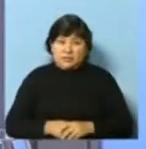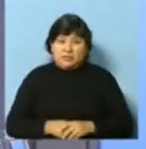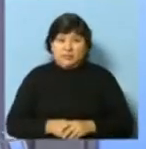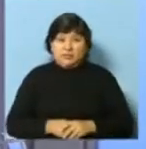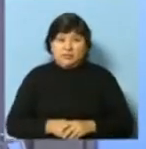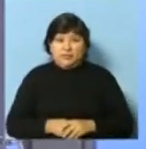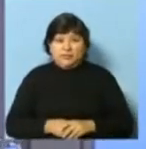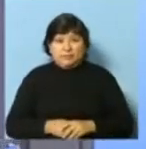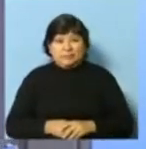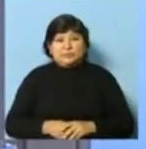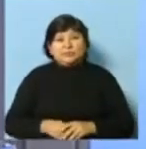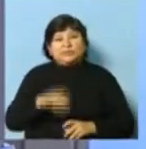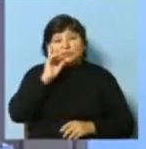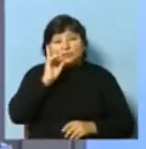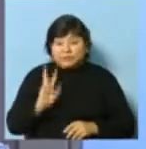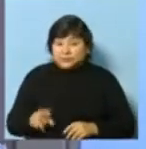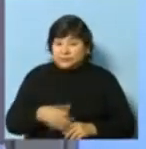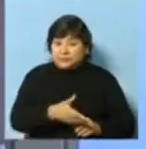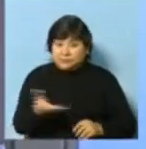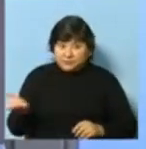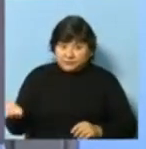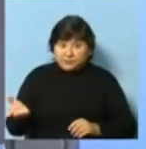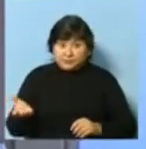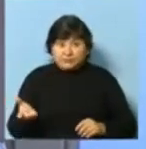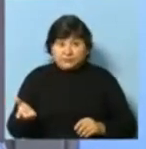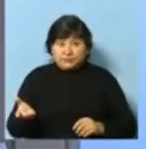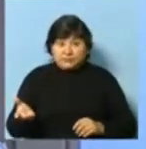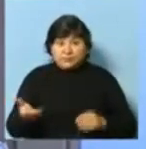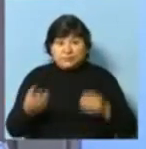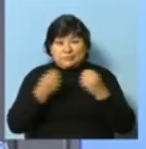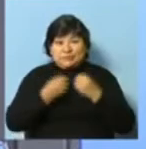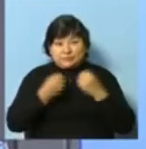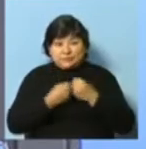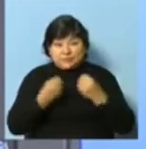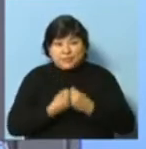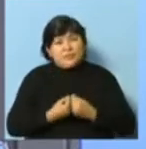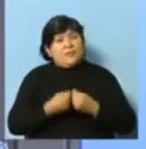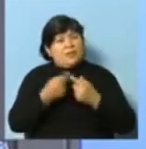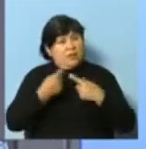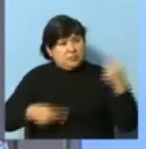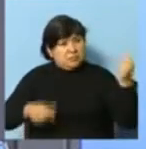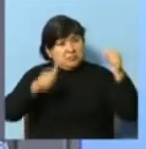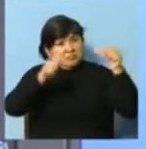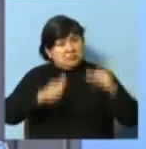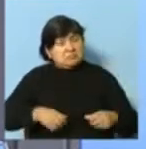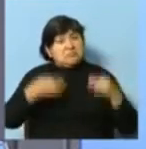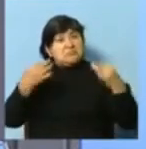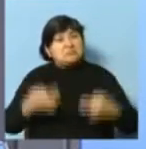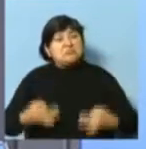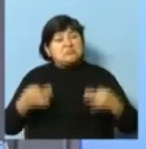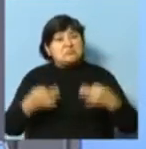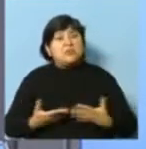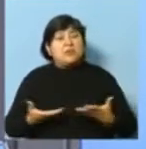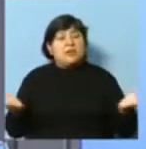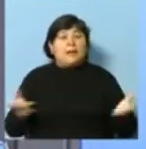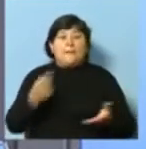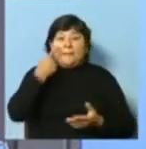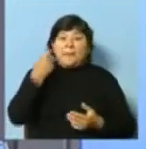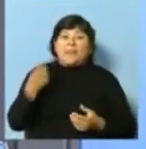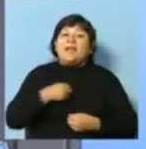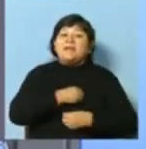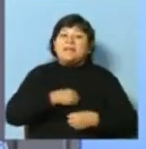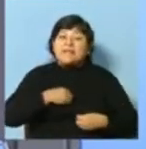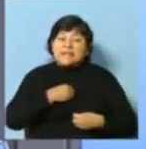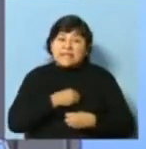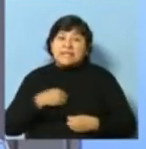tengo muchas campañas en la espalda y he visto que empezaron a sentirse que claramente la